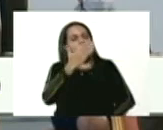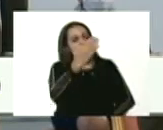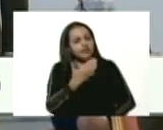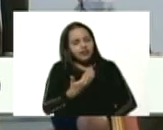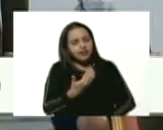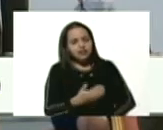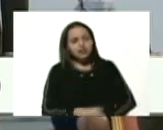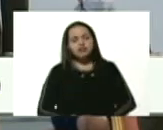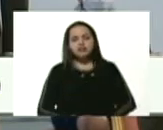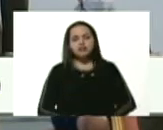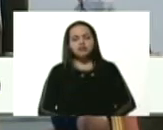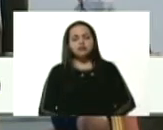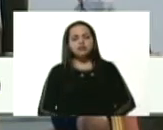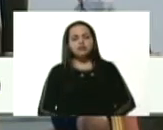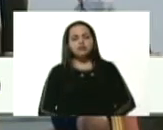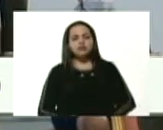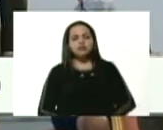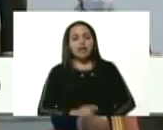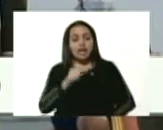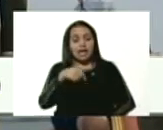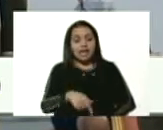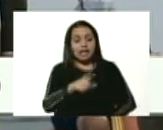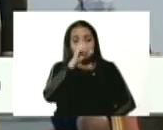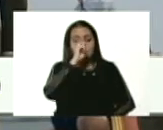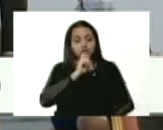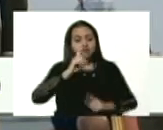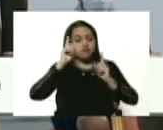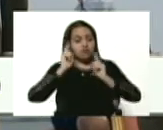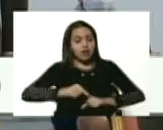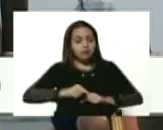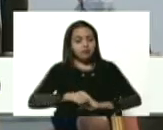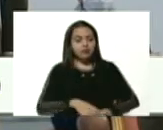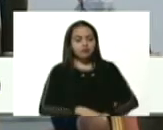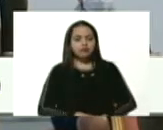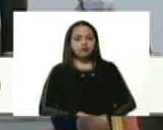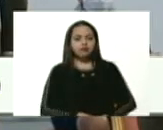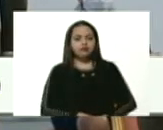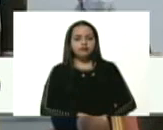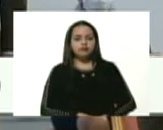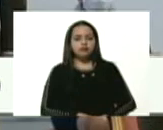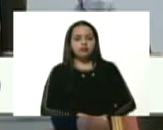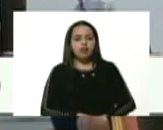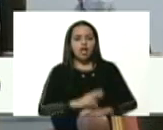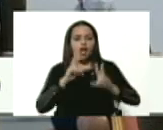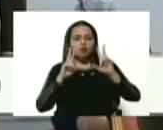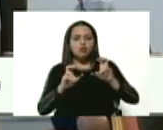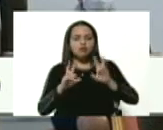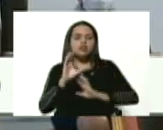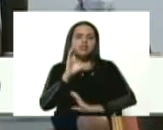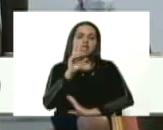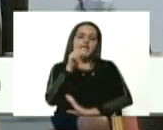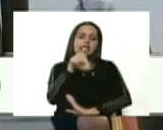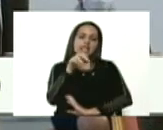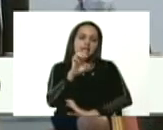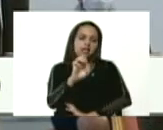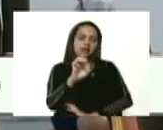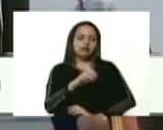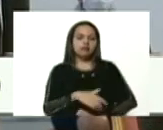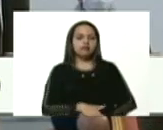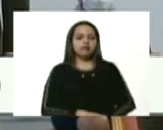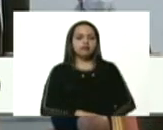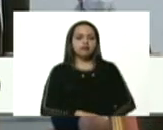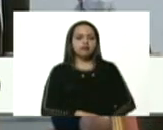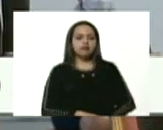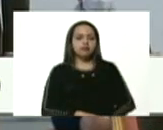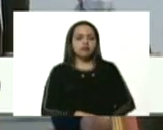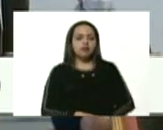toque. Este año también el nuevo Consejo Nacional Electoral se